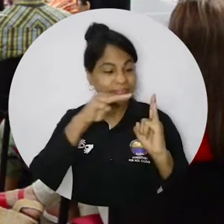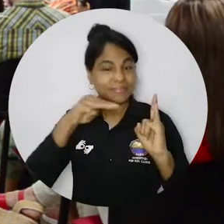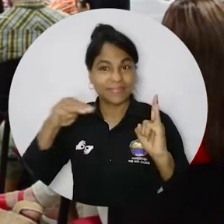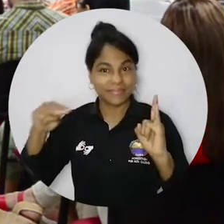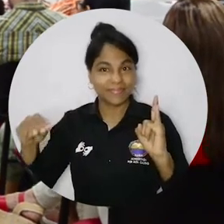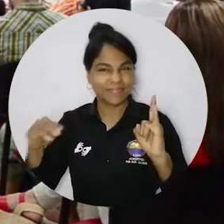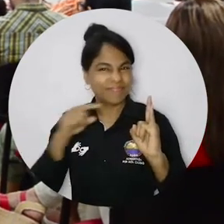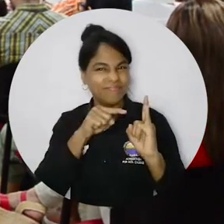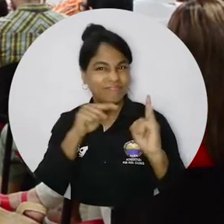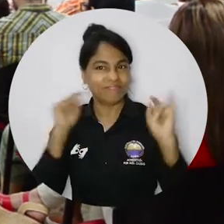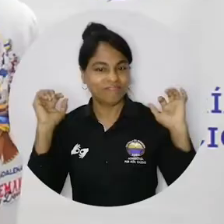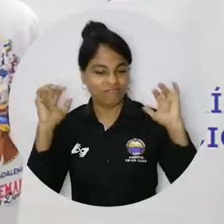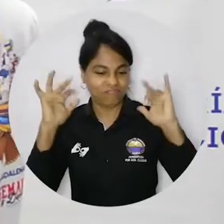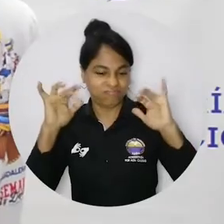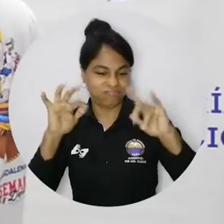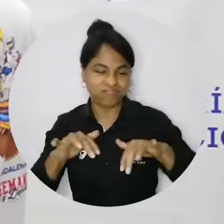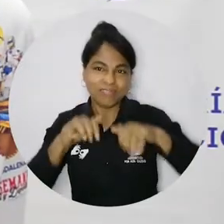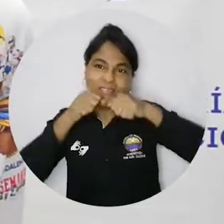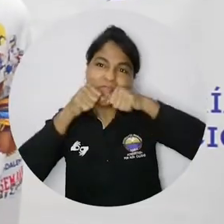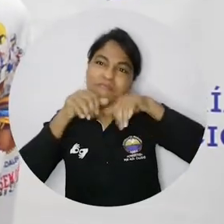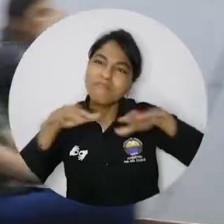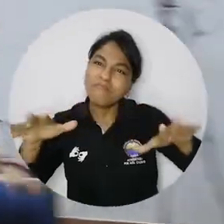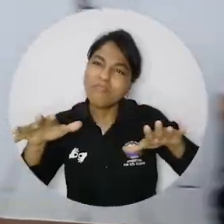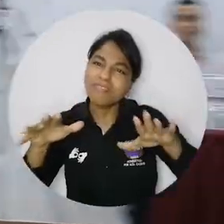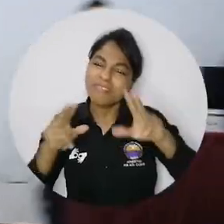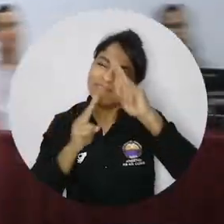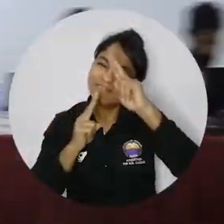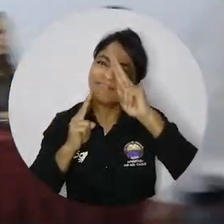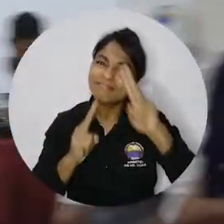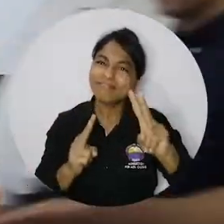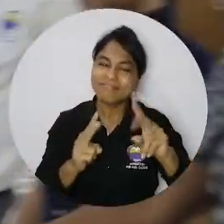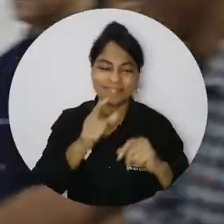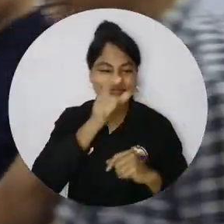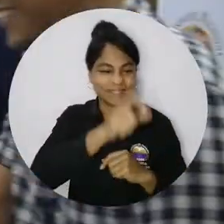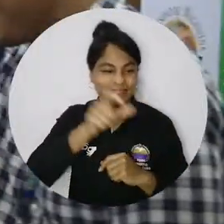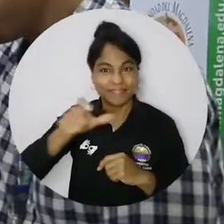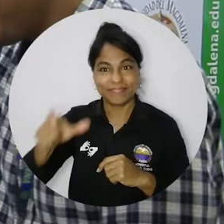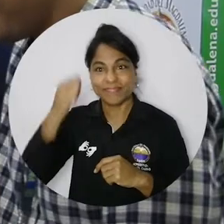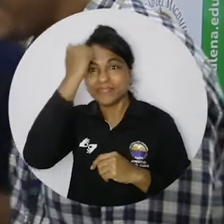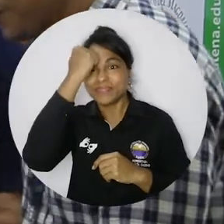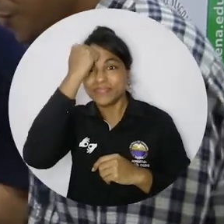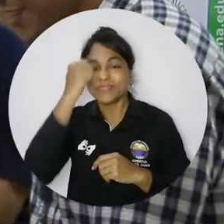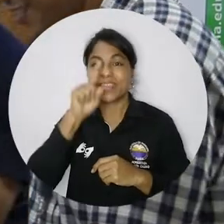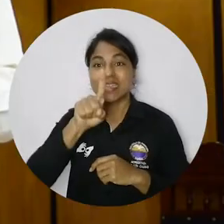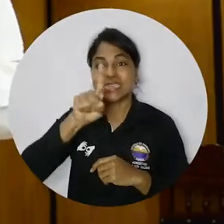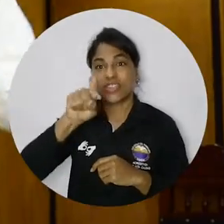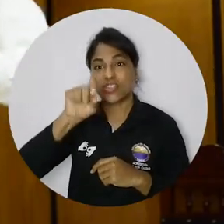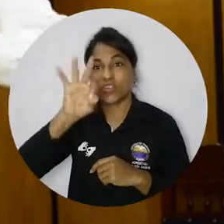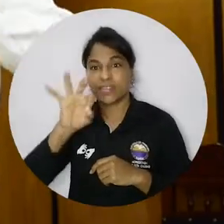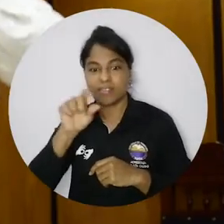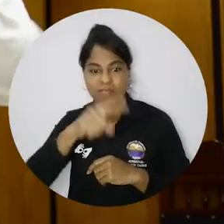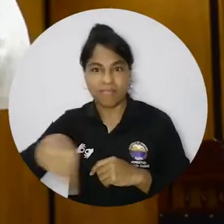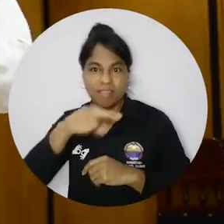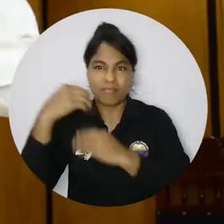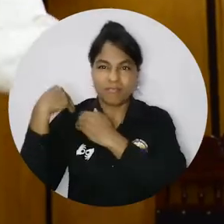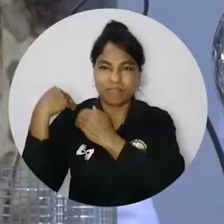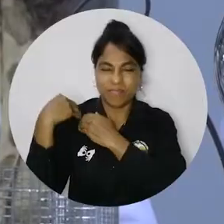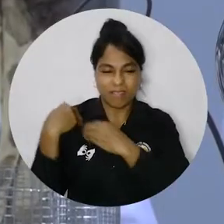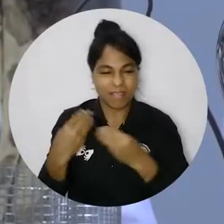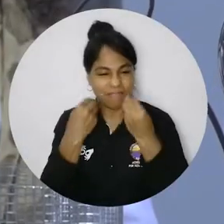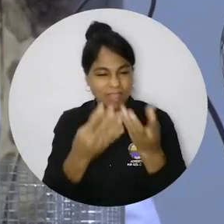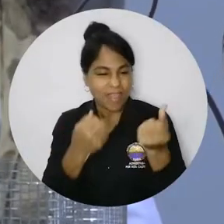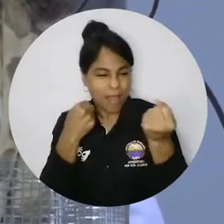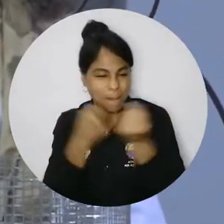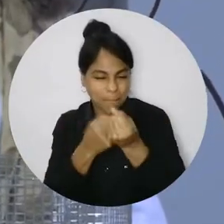La Universidad del Magdalena realizó un acto público de reconocimiento a 168 docentes que posicionan al alma mater